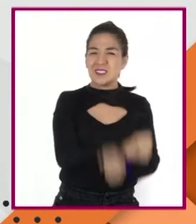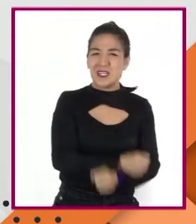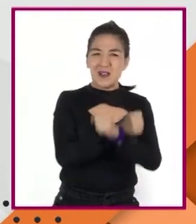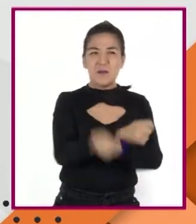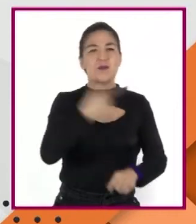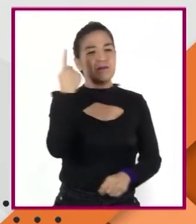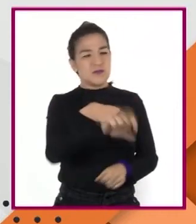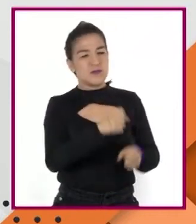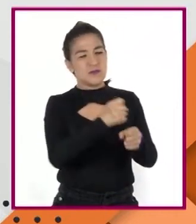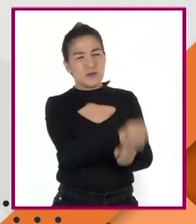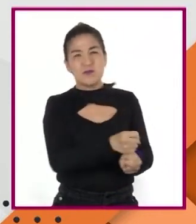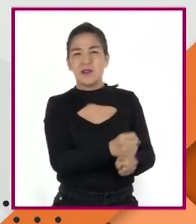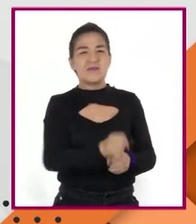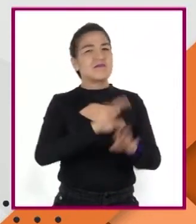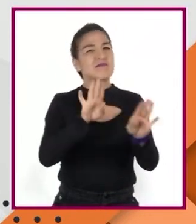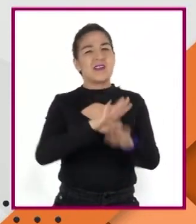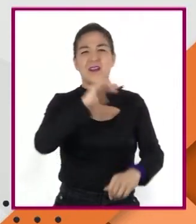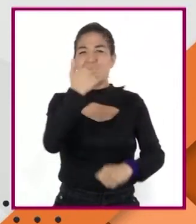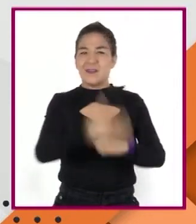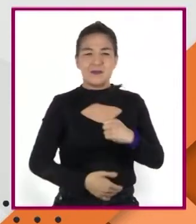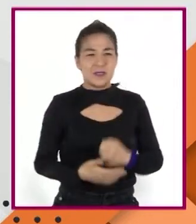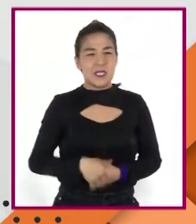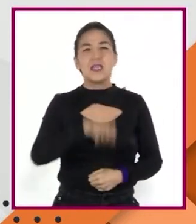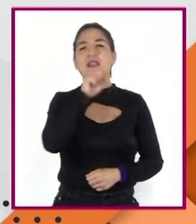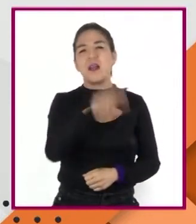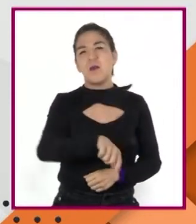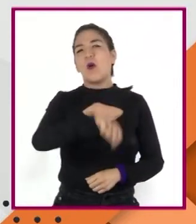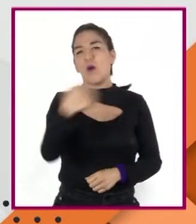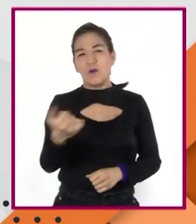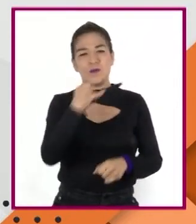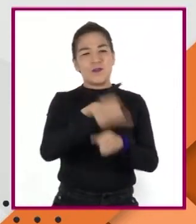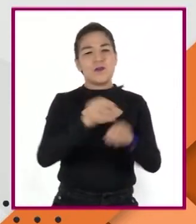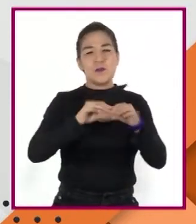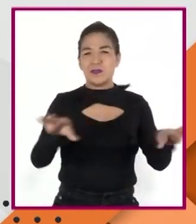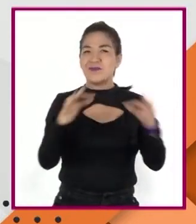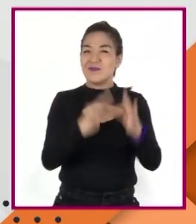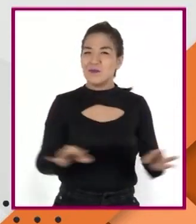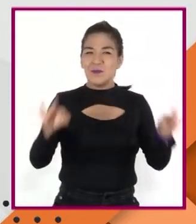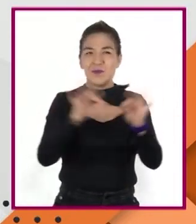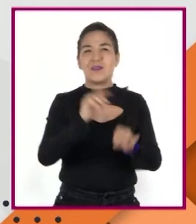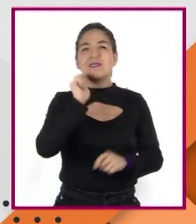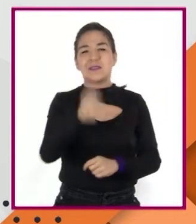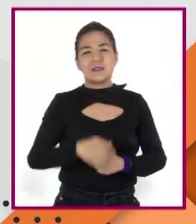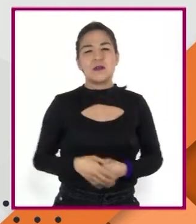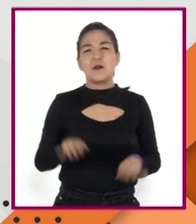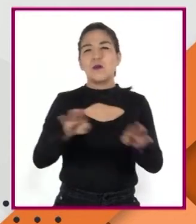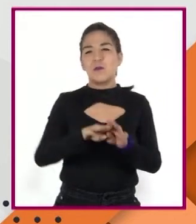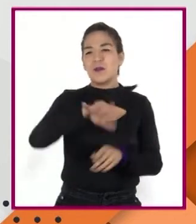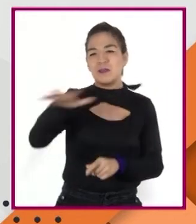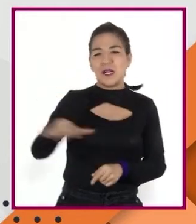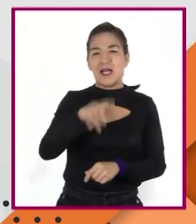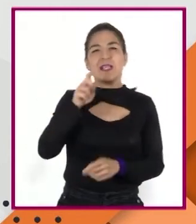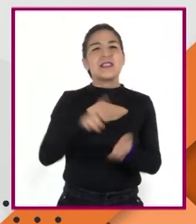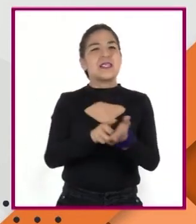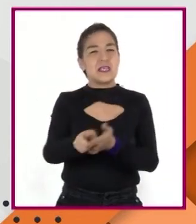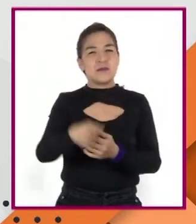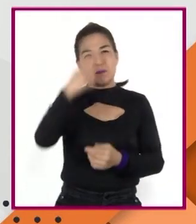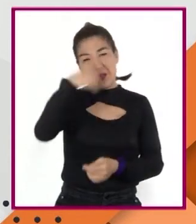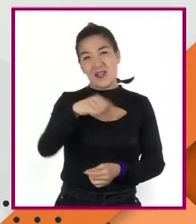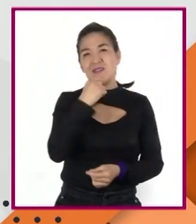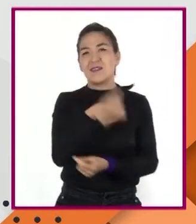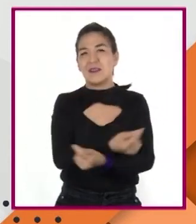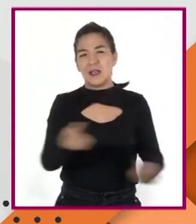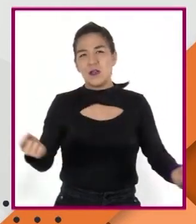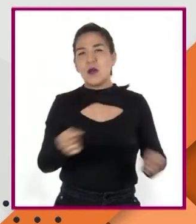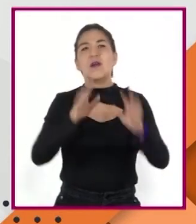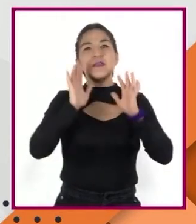la tortura. Asimismo, otro documento fundamental es el de la Convención de los Derechos del Niño, que entró